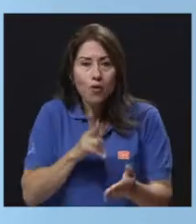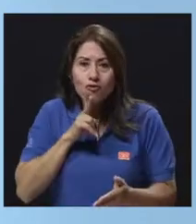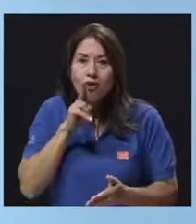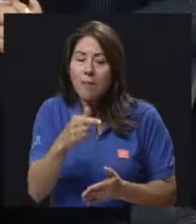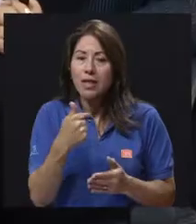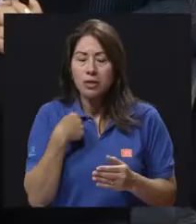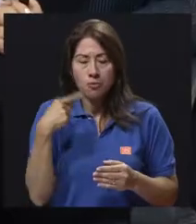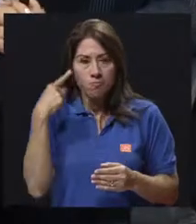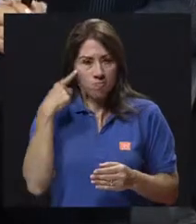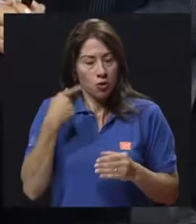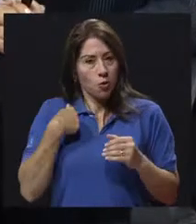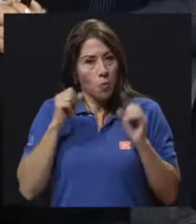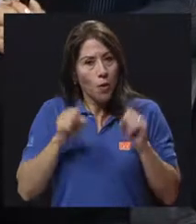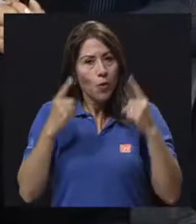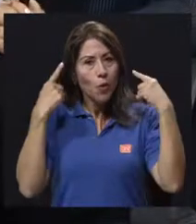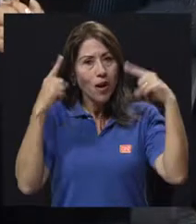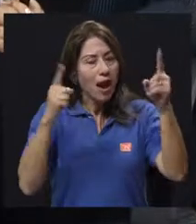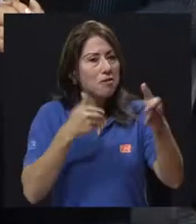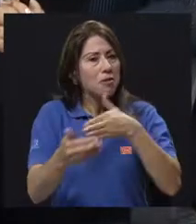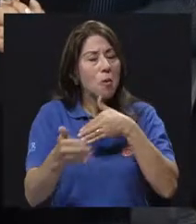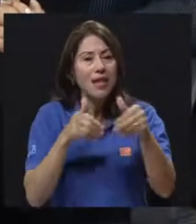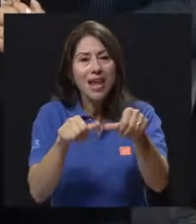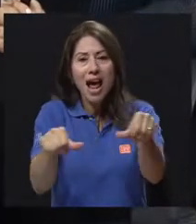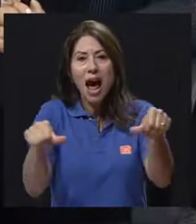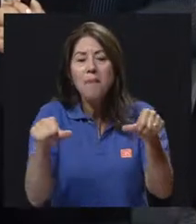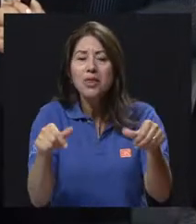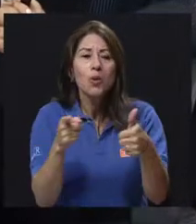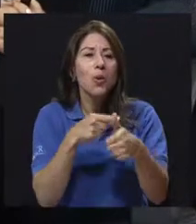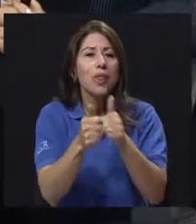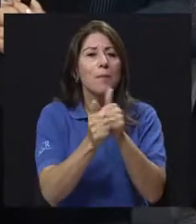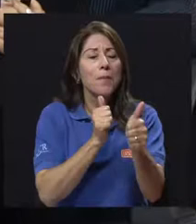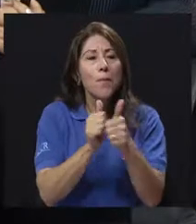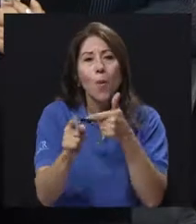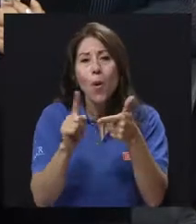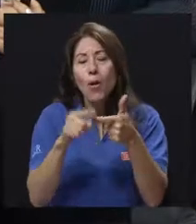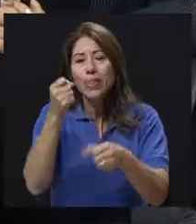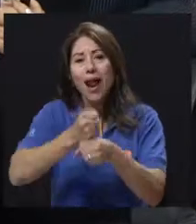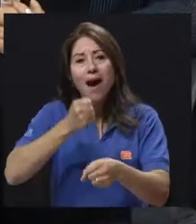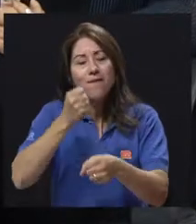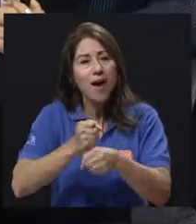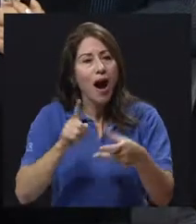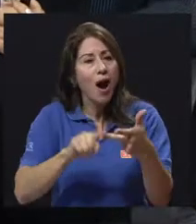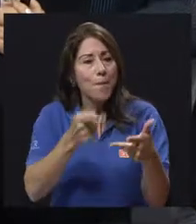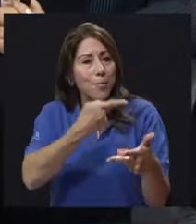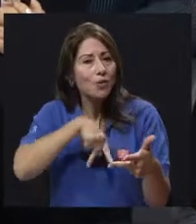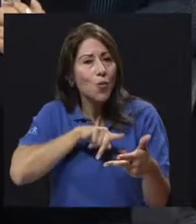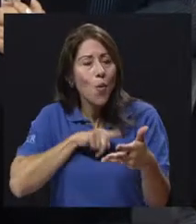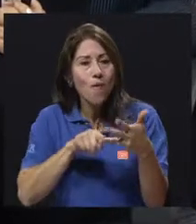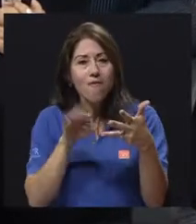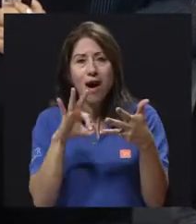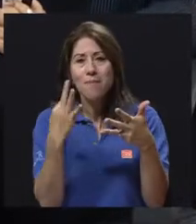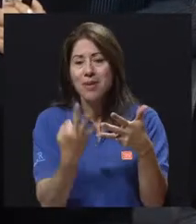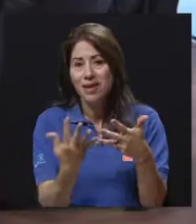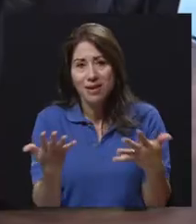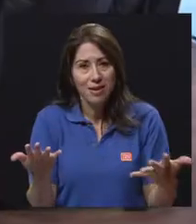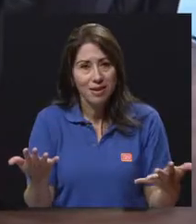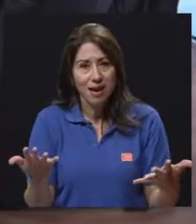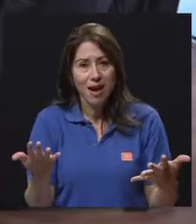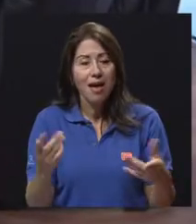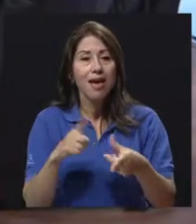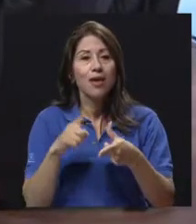voy hacia ahí, lo puedo lograr en cualquier ámbito, ¿verdad? Deporte, trabajo, cosas personales, familia, ¿verdad?